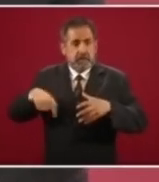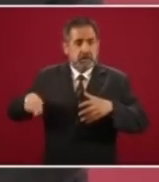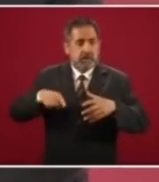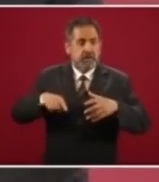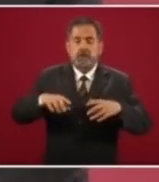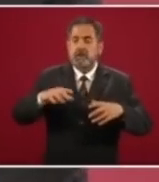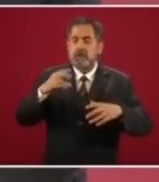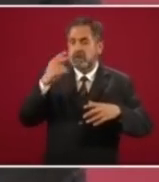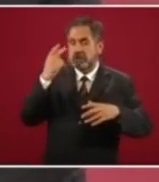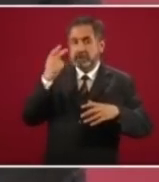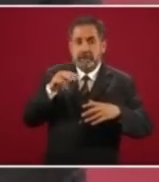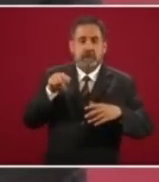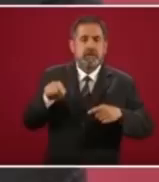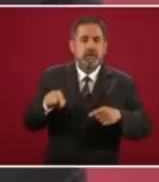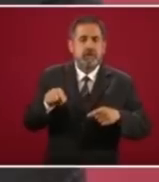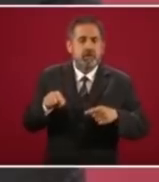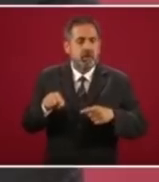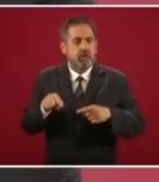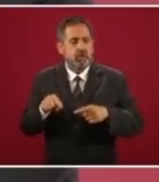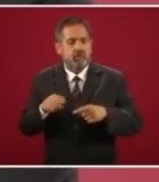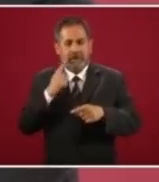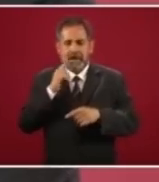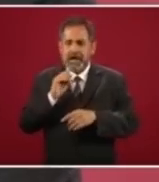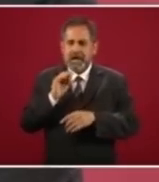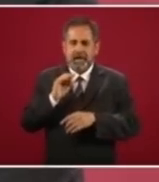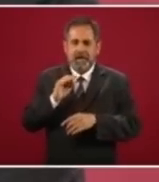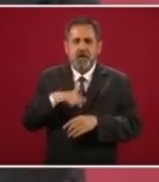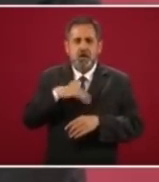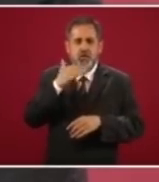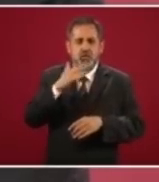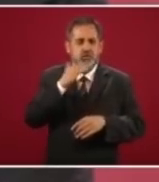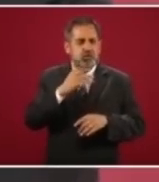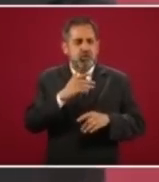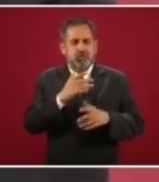México en favor de la corrupción,